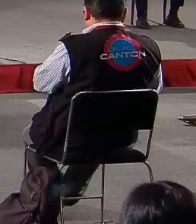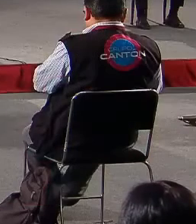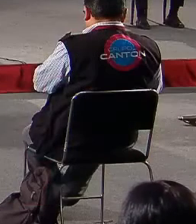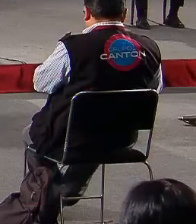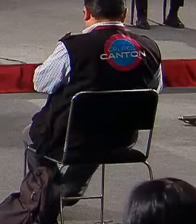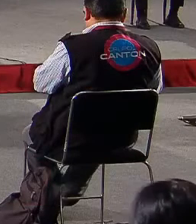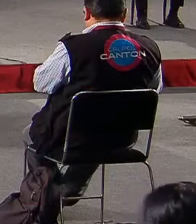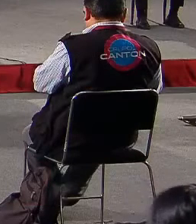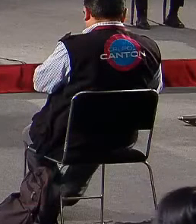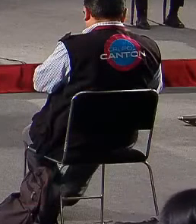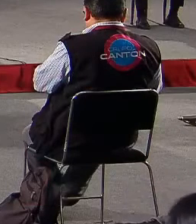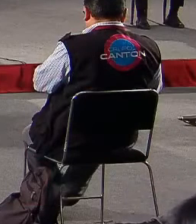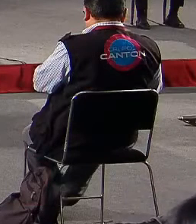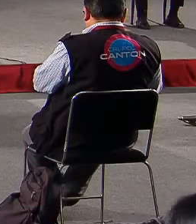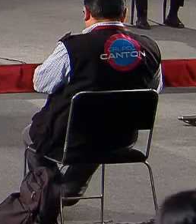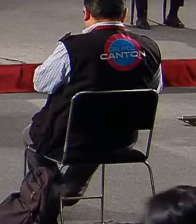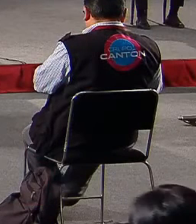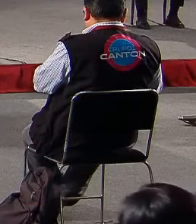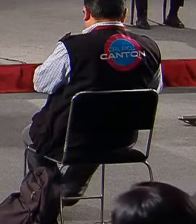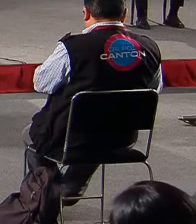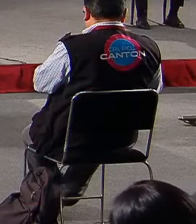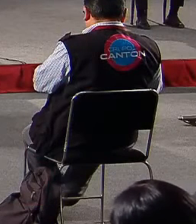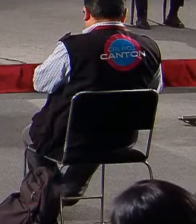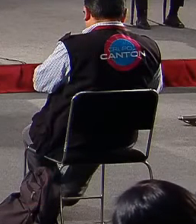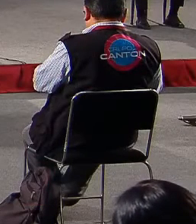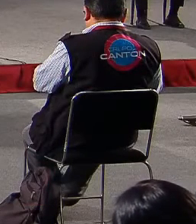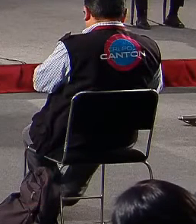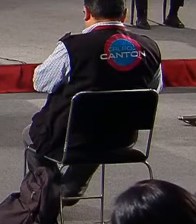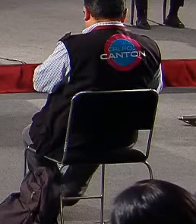y lo digo con todo respeto.